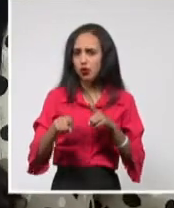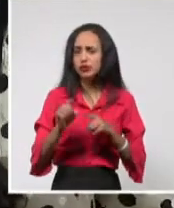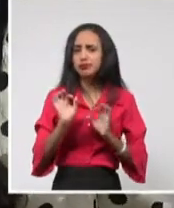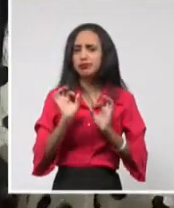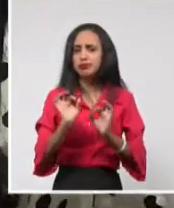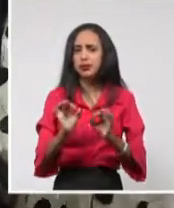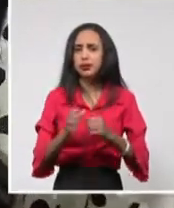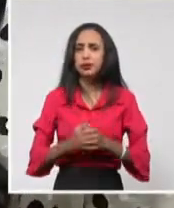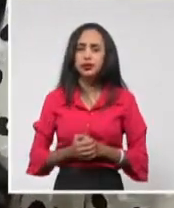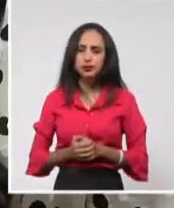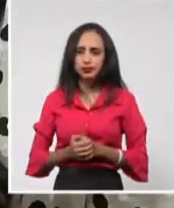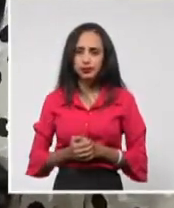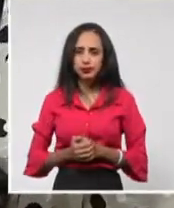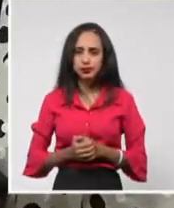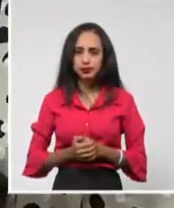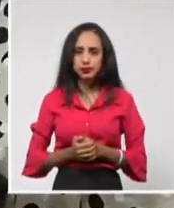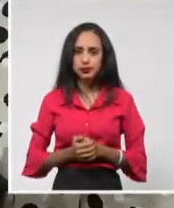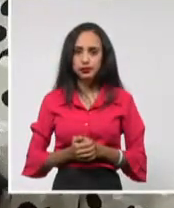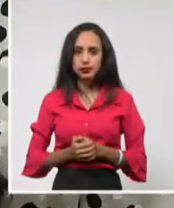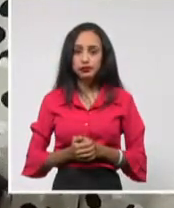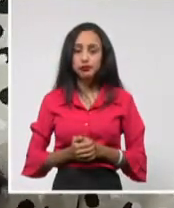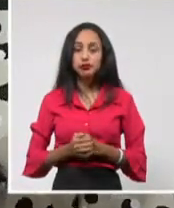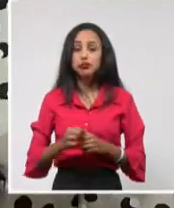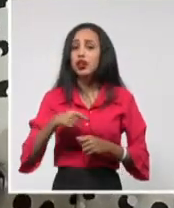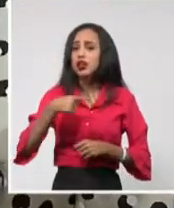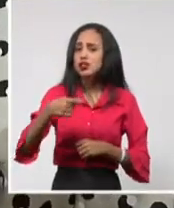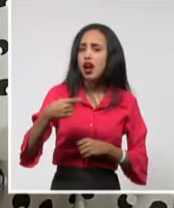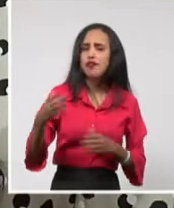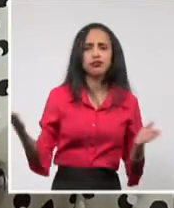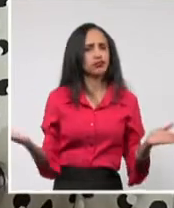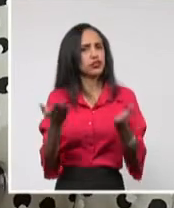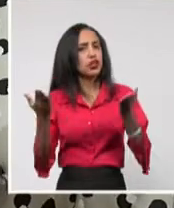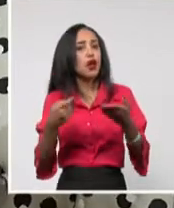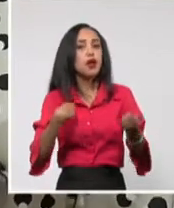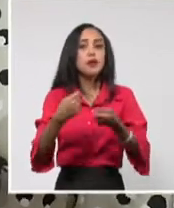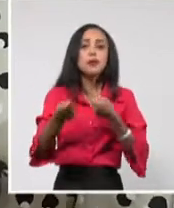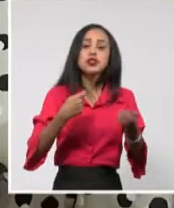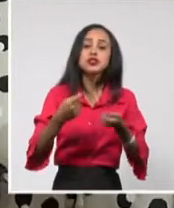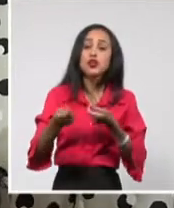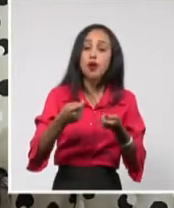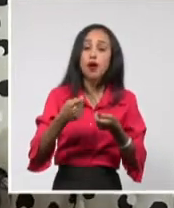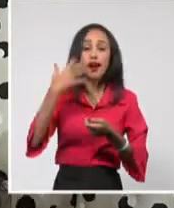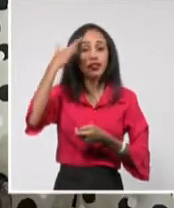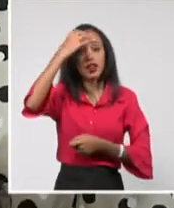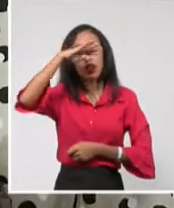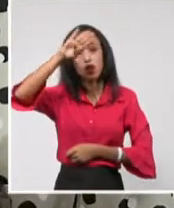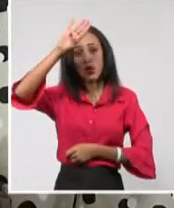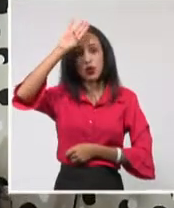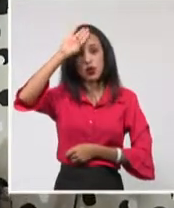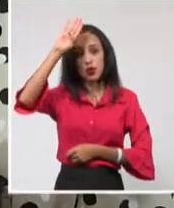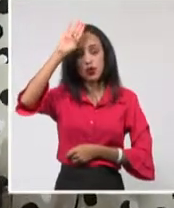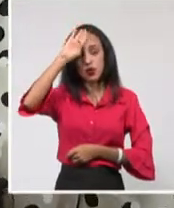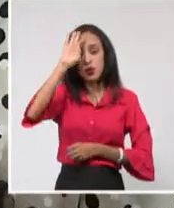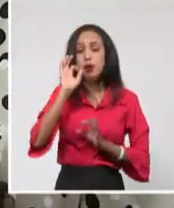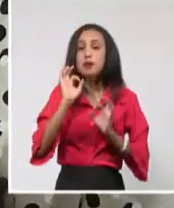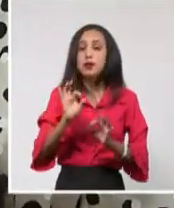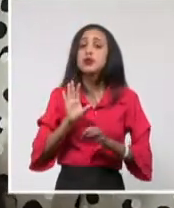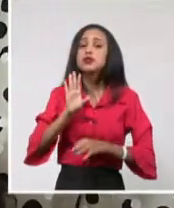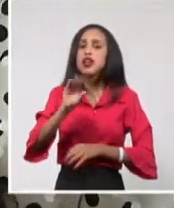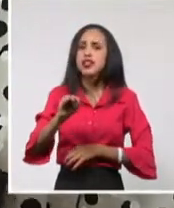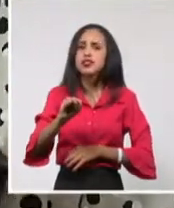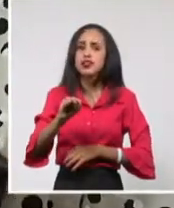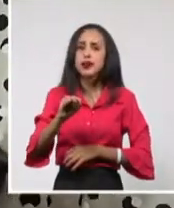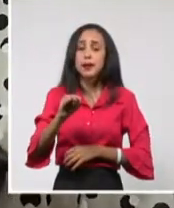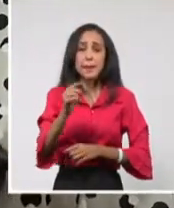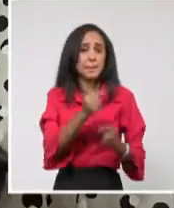en esencia, porque cada vez que se habla de impulsar la inversión extranjera en Cuba, se menciona la necesidad de eliminar